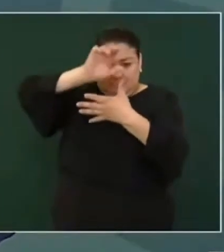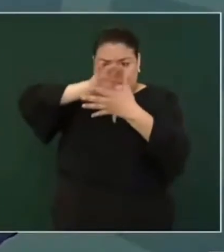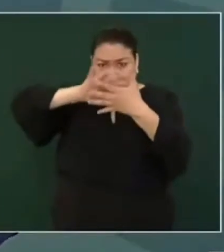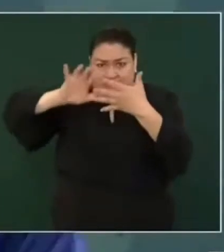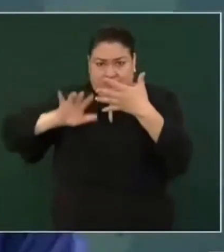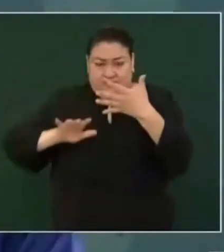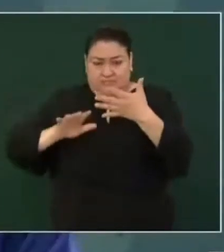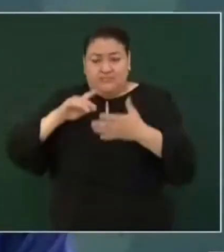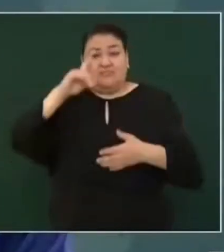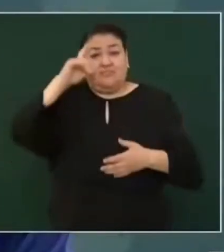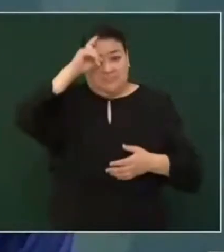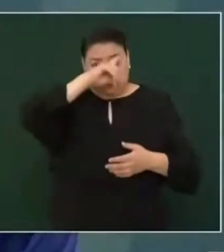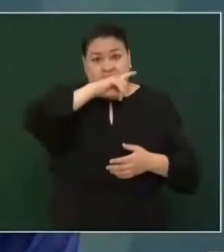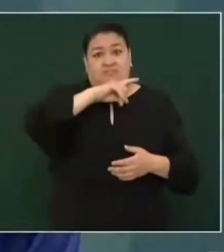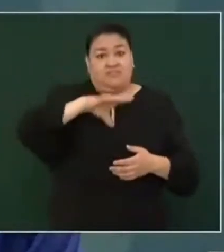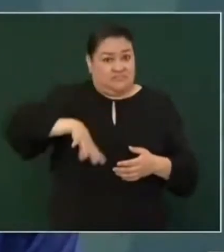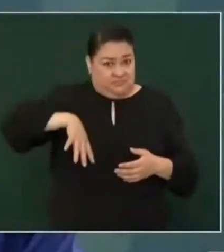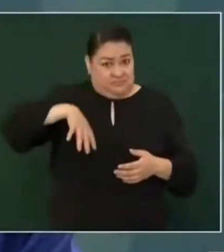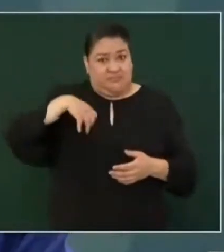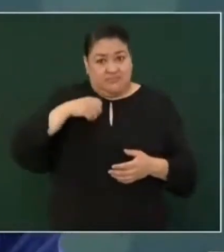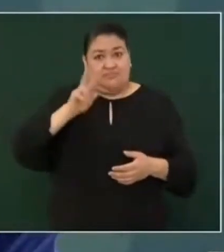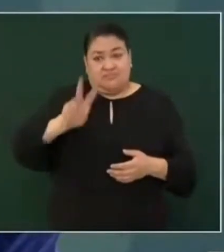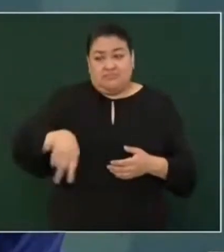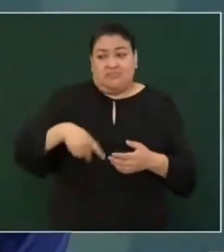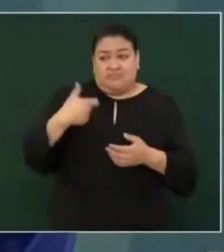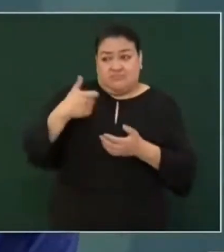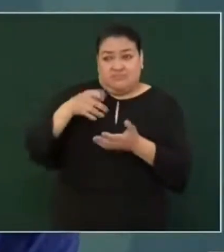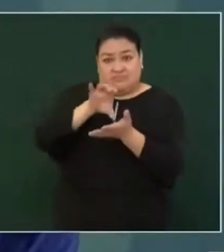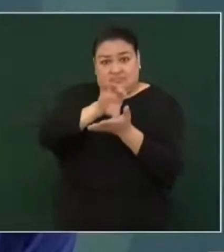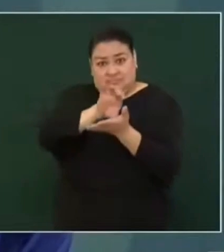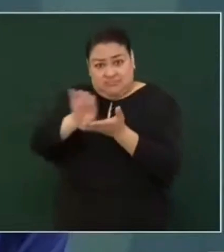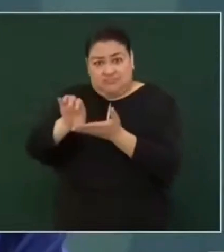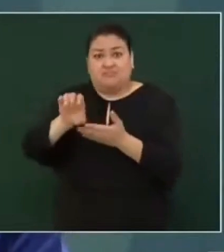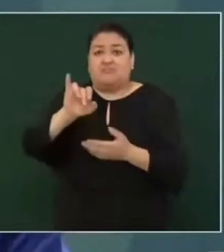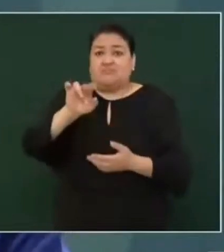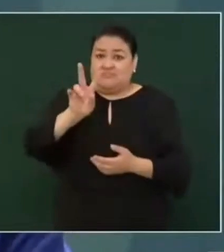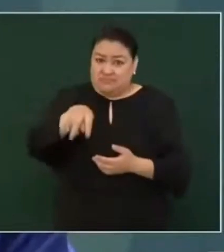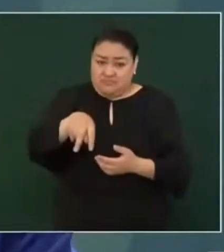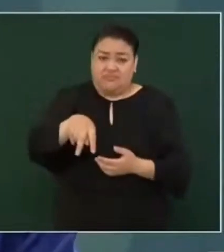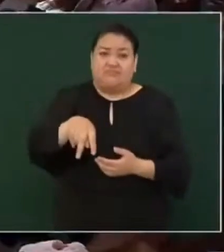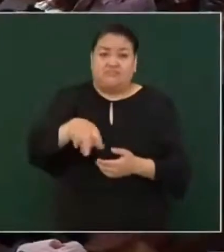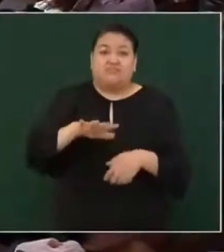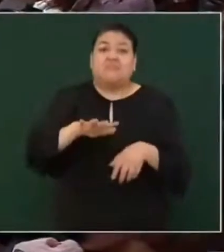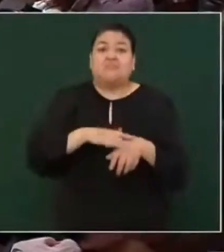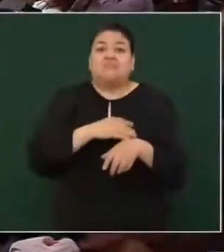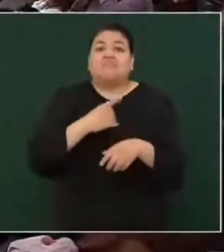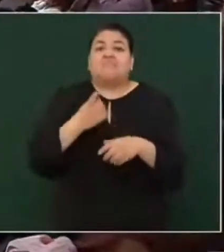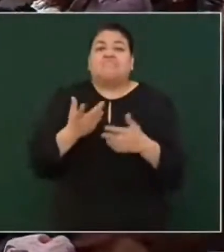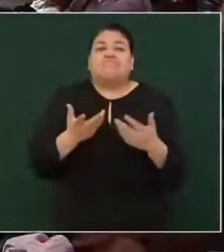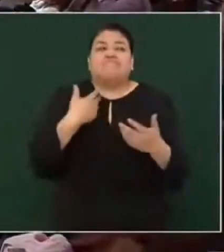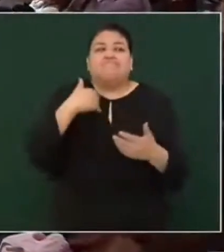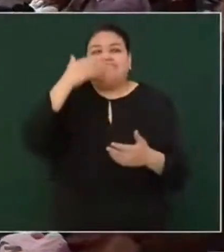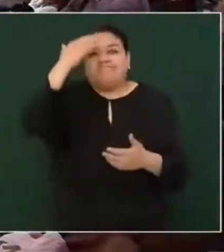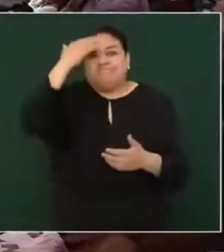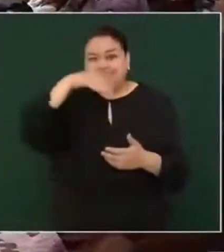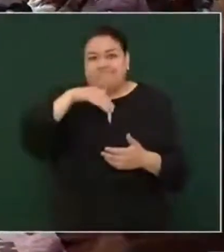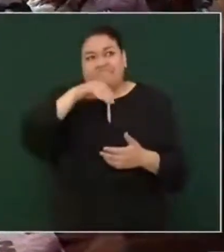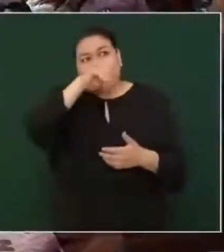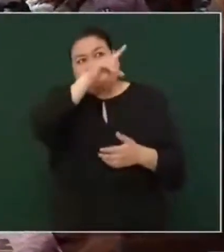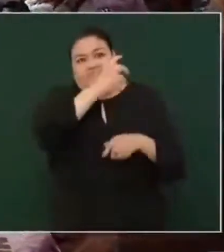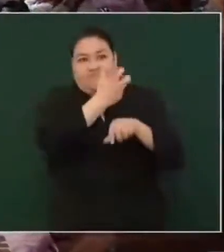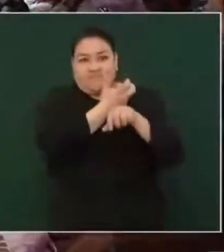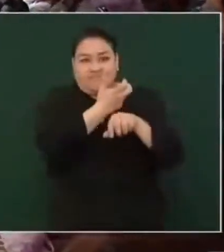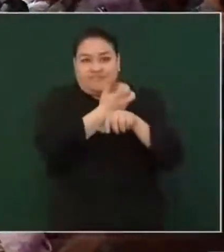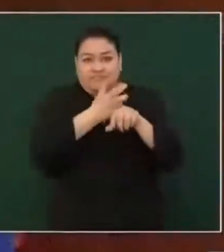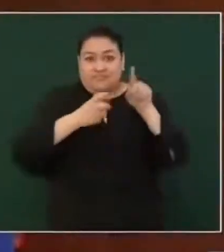nos ha costado mucho el que el gobierno de Estados